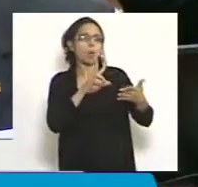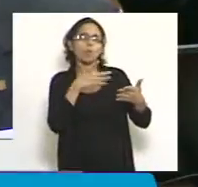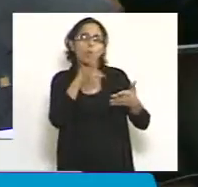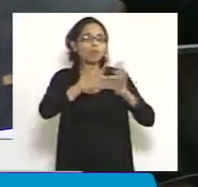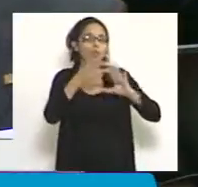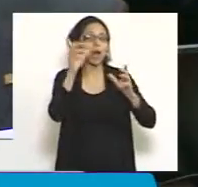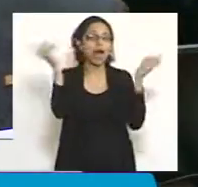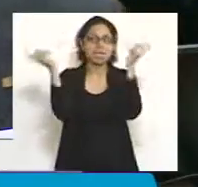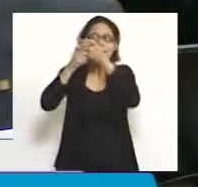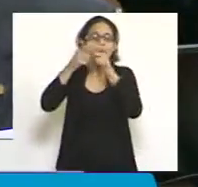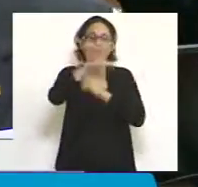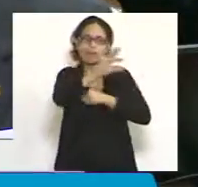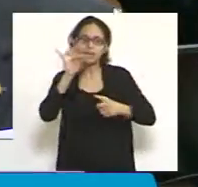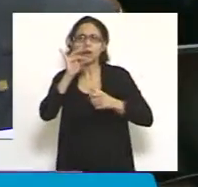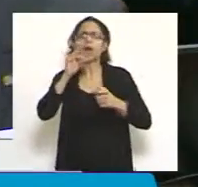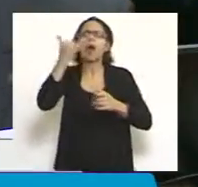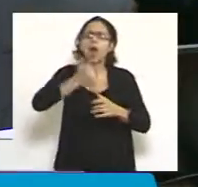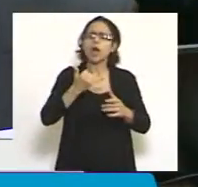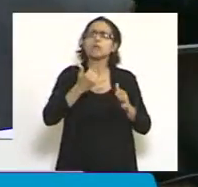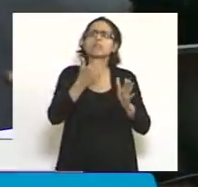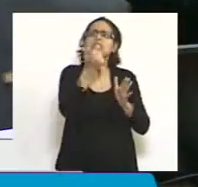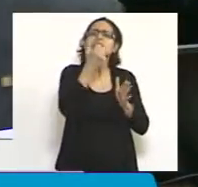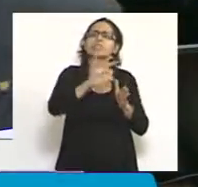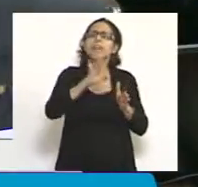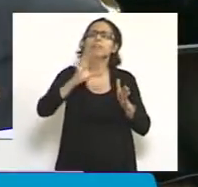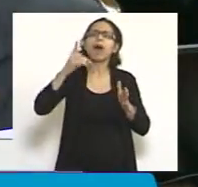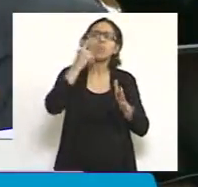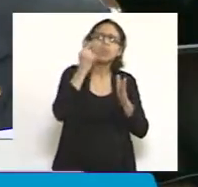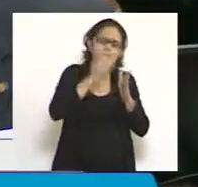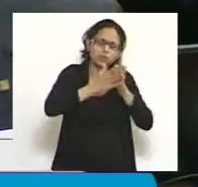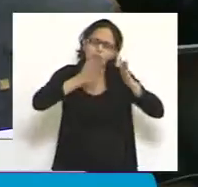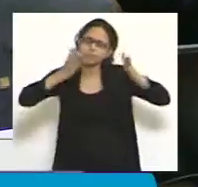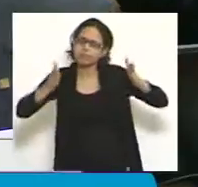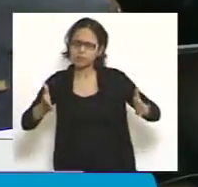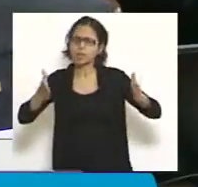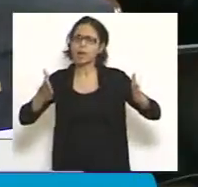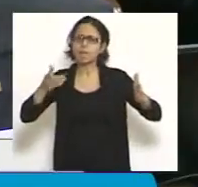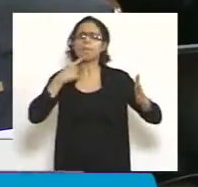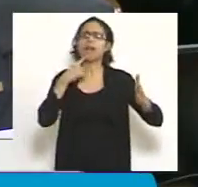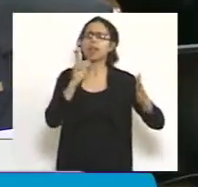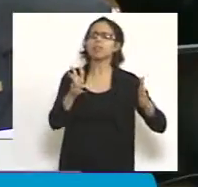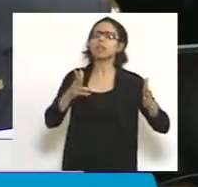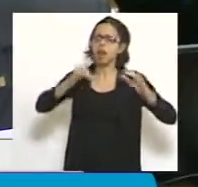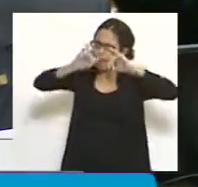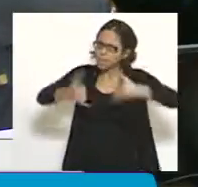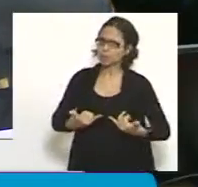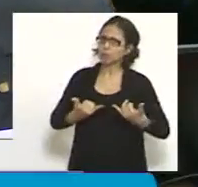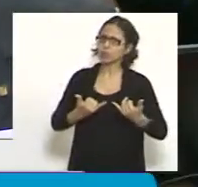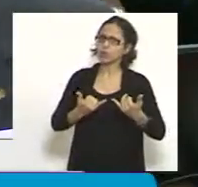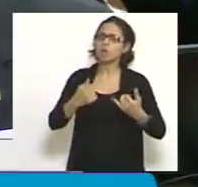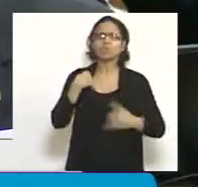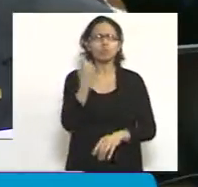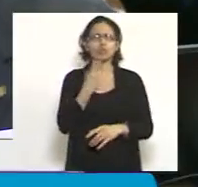cámaras, tiene 60 días para ratificar o para rectificar esa designación que se haya hecho. Nosotros